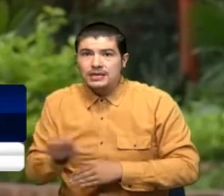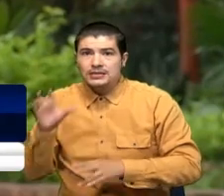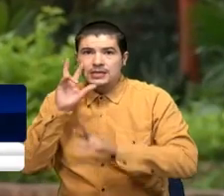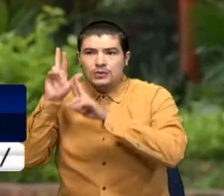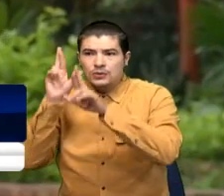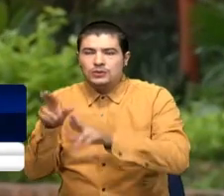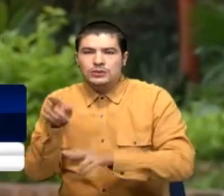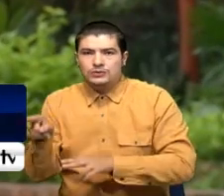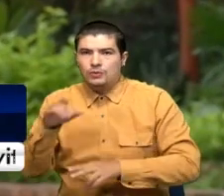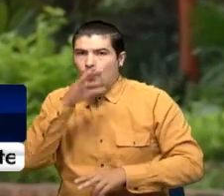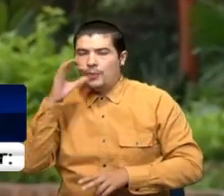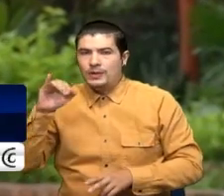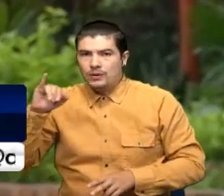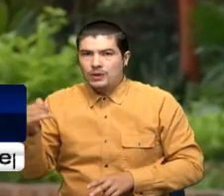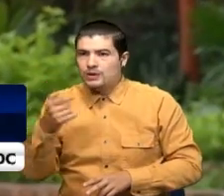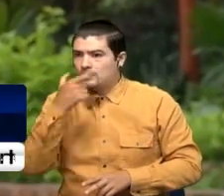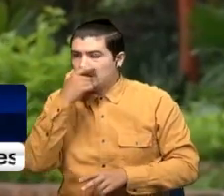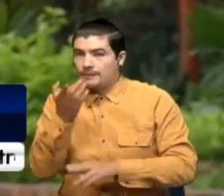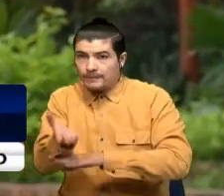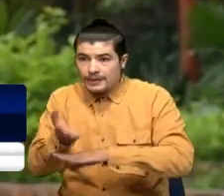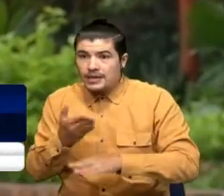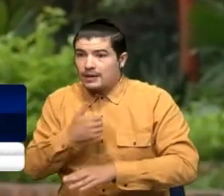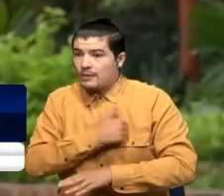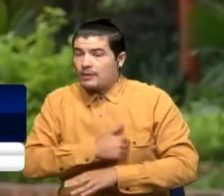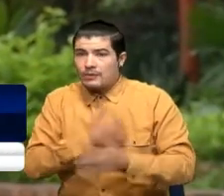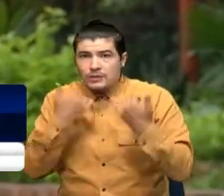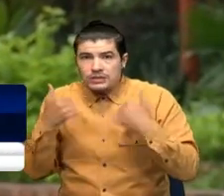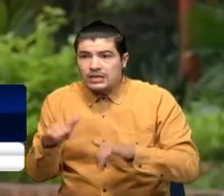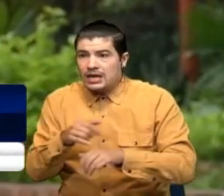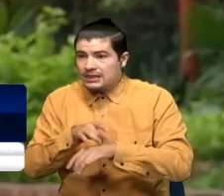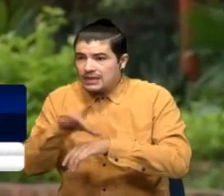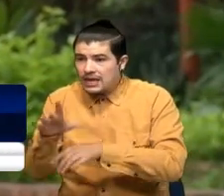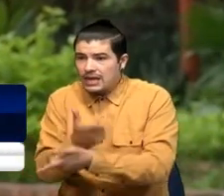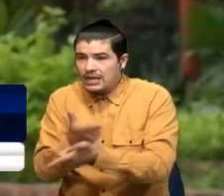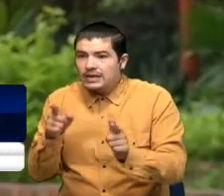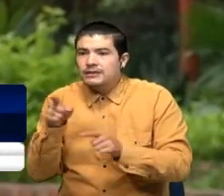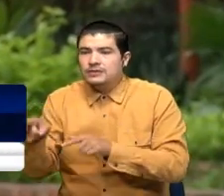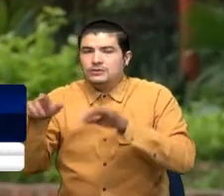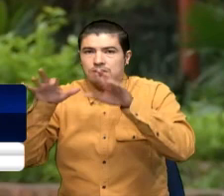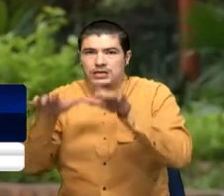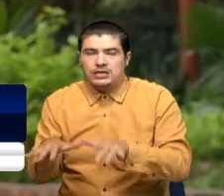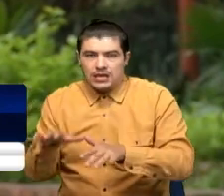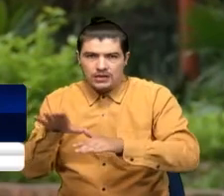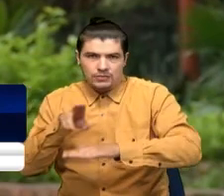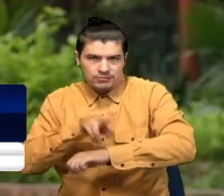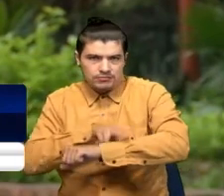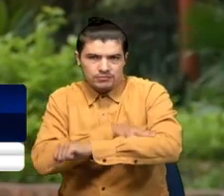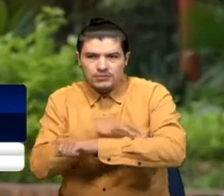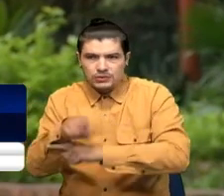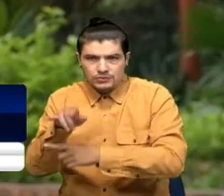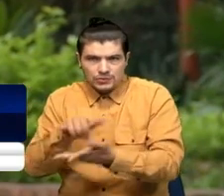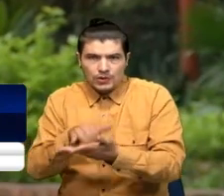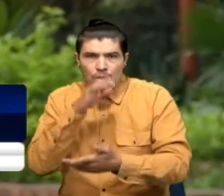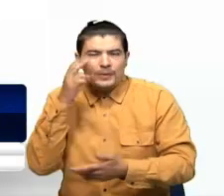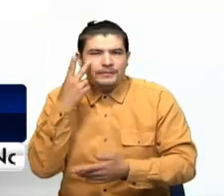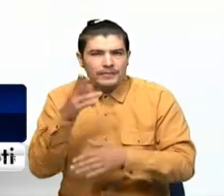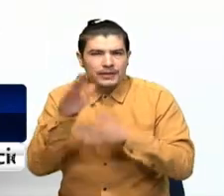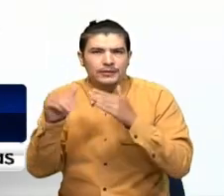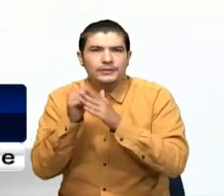como presidente de Venezuela, están exigiendo la liberación inmediata de su secretario de despacho. Veamos el siguiente